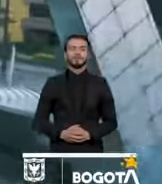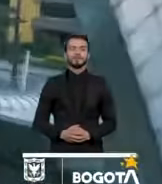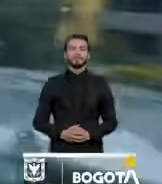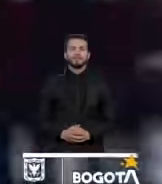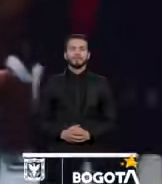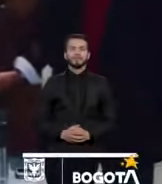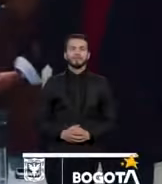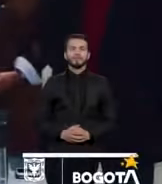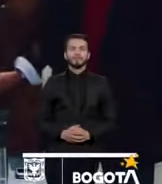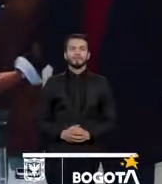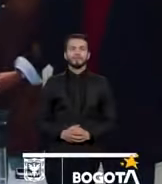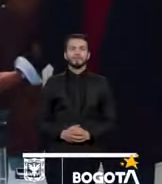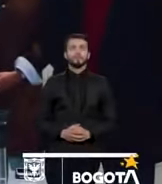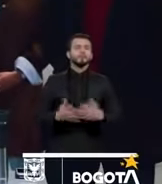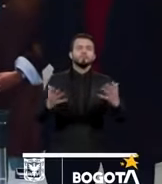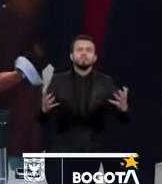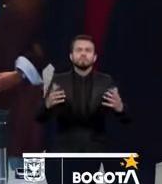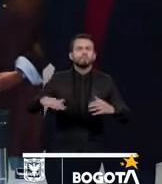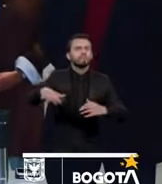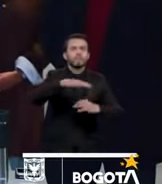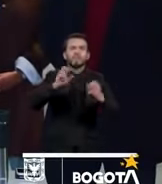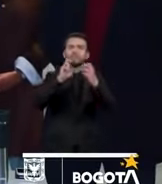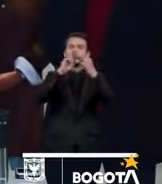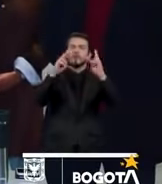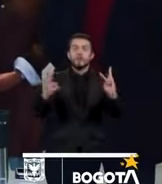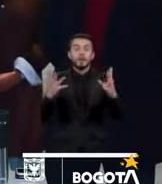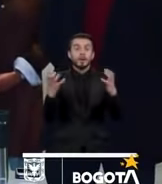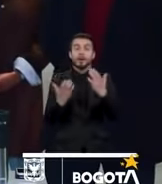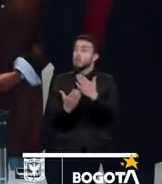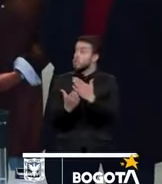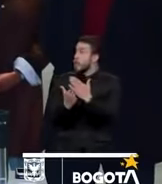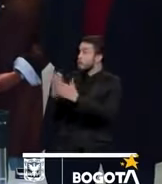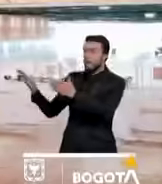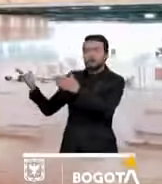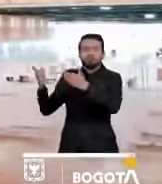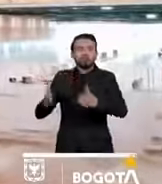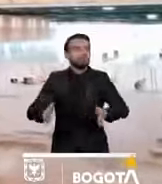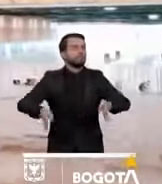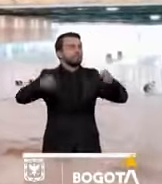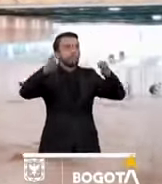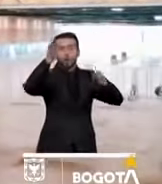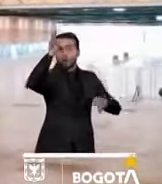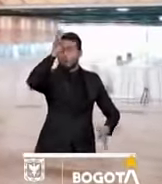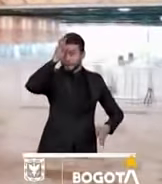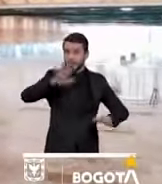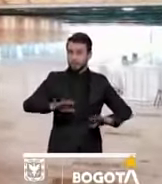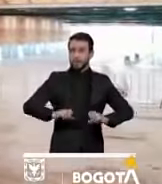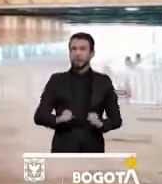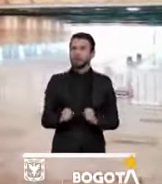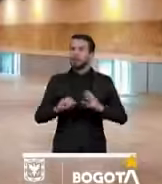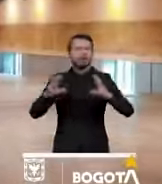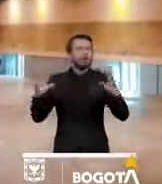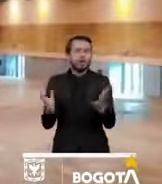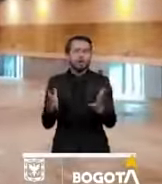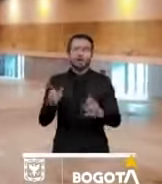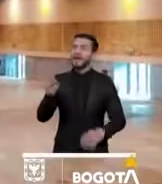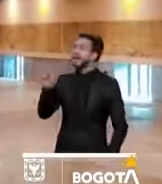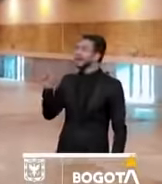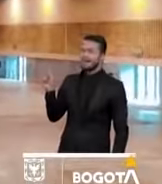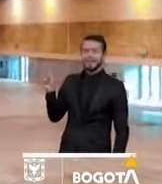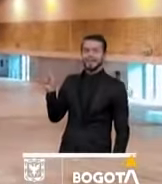A volver a Corferias, un nuevo hospital de Bogotá. ¿En dónde los vamos a instalar? Aquí, en este pabellón